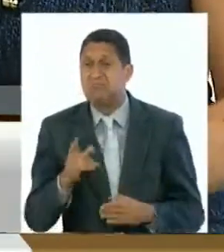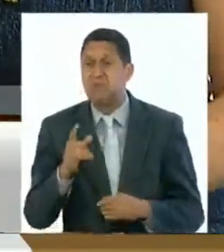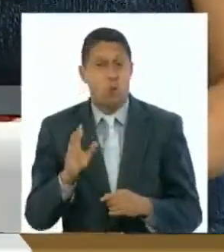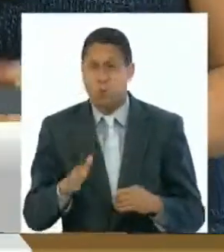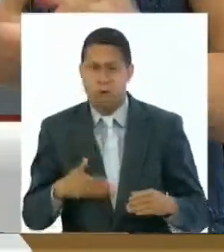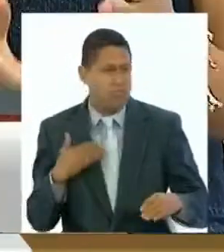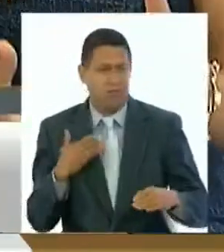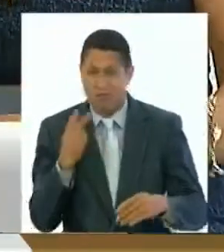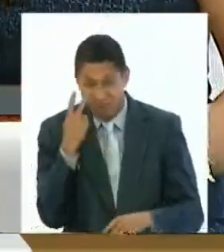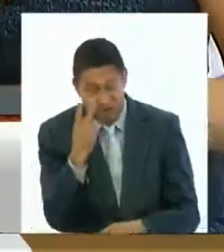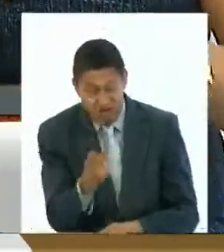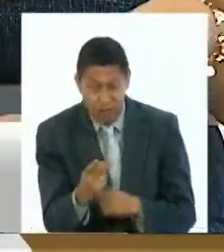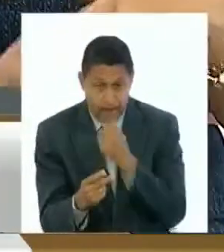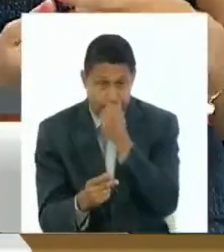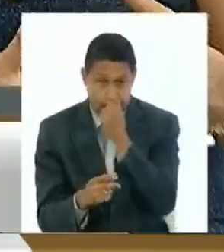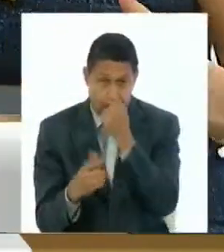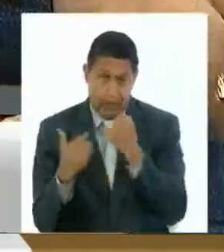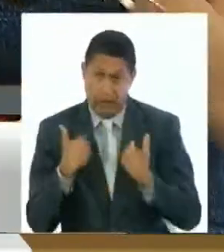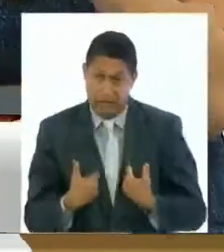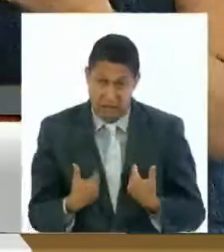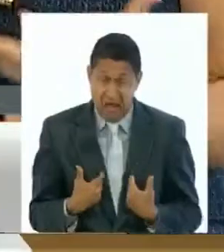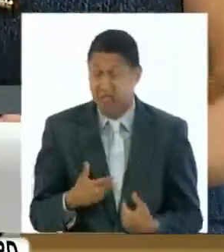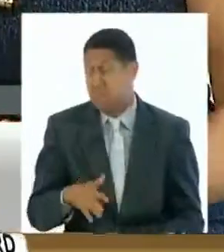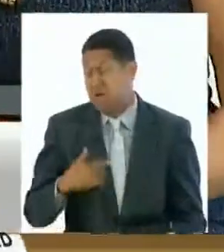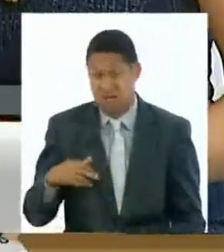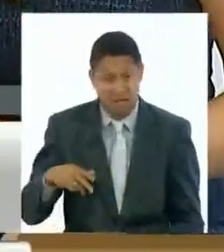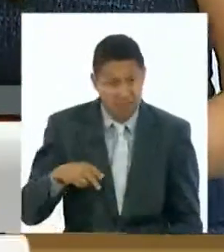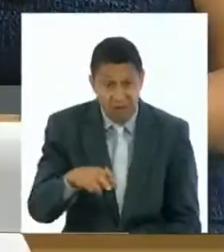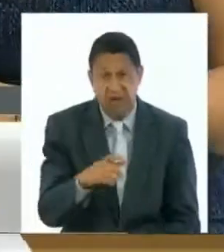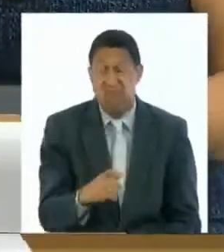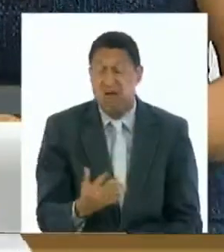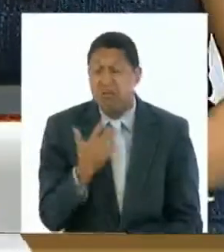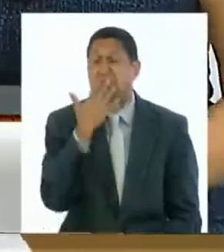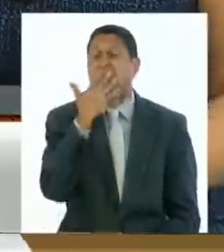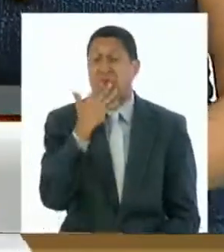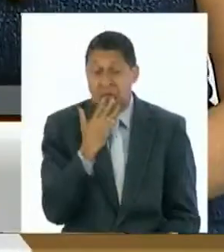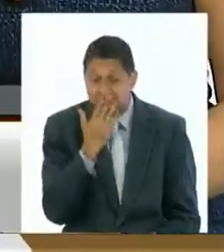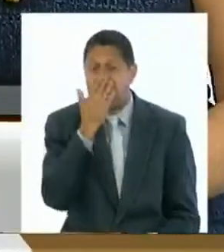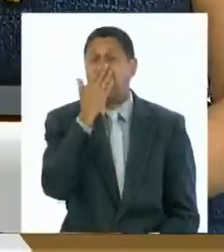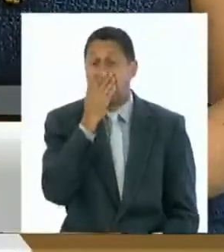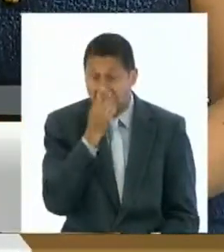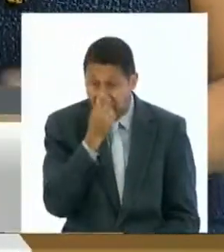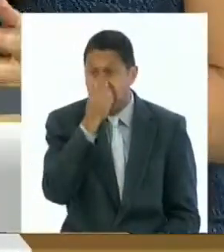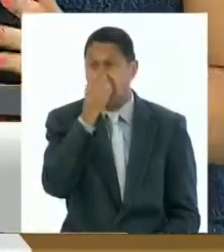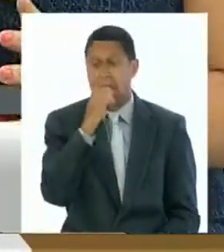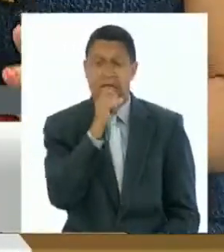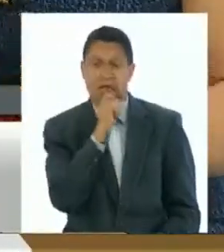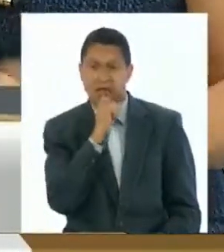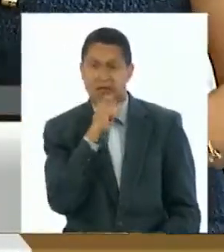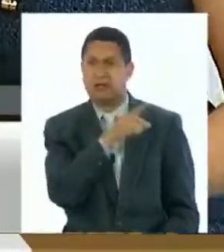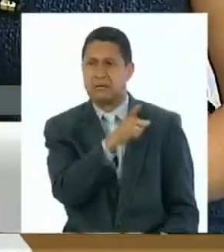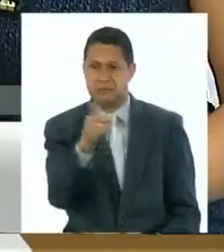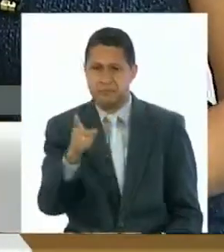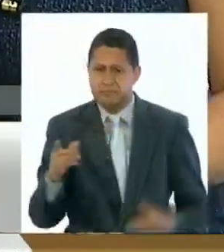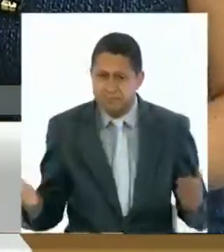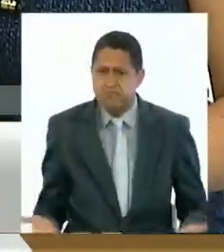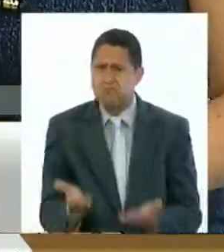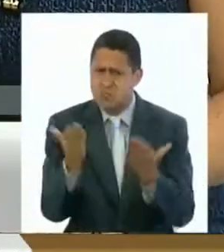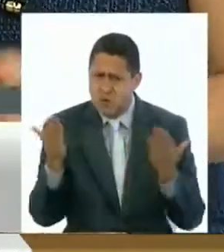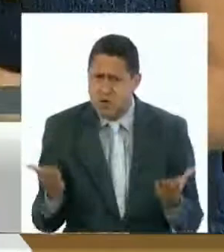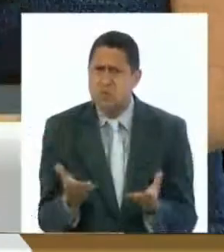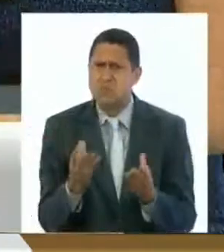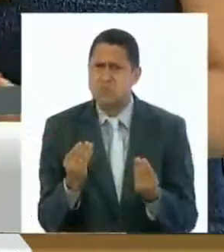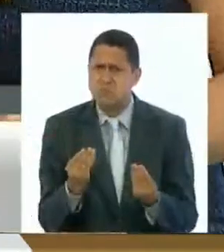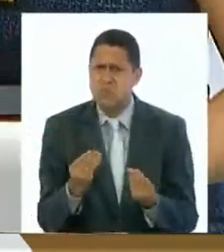salir porque te sientes cansado, no puedes caminar porque te falta el aire. Entonces eso nos lleva a, los lleva, los impulsa muchísimo